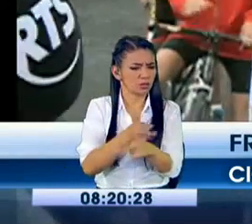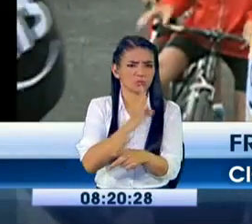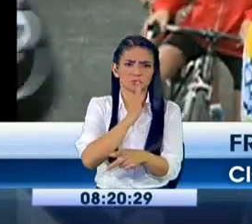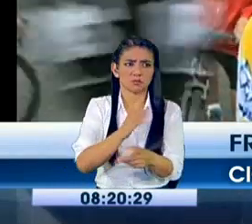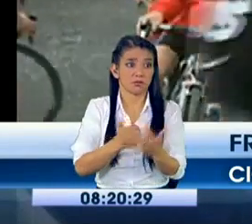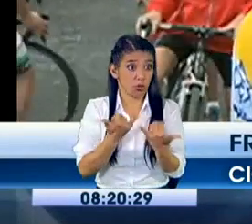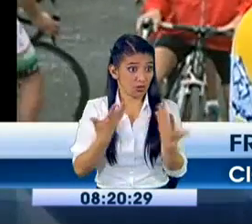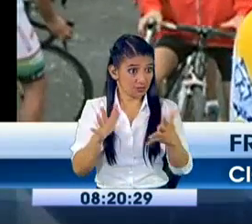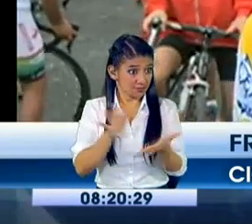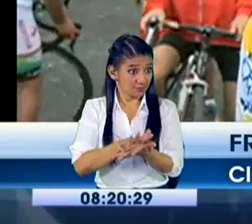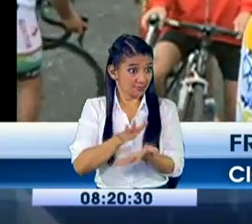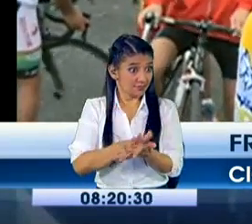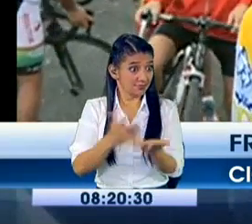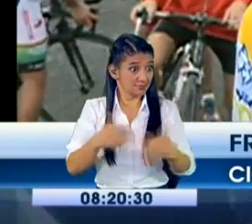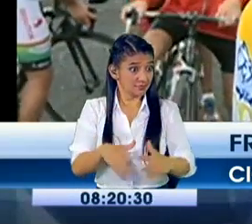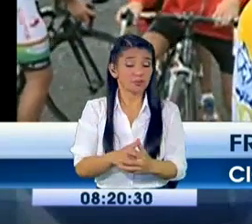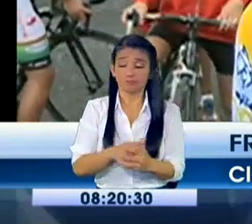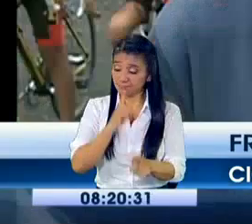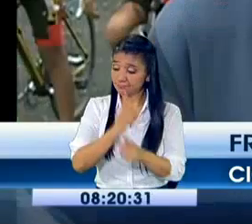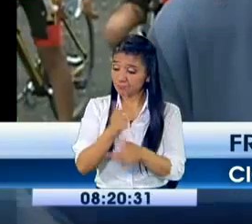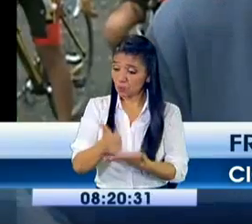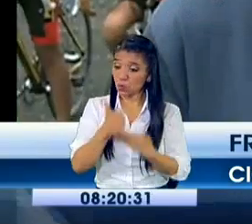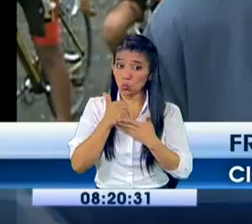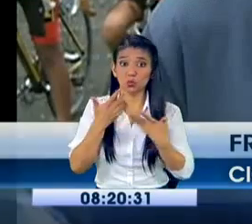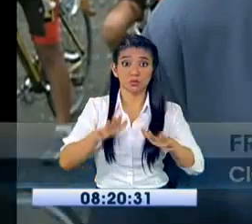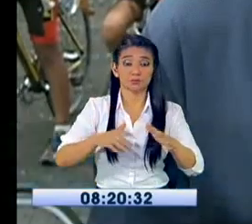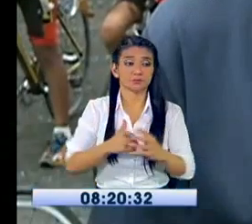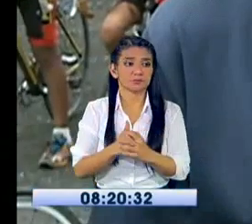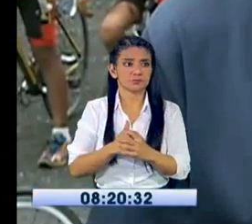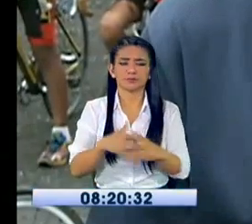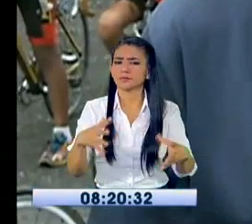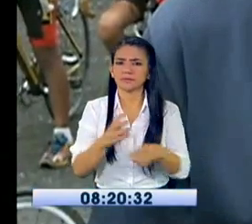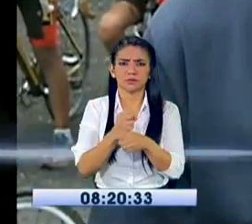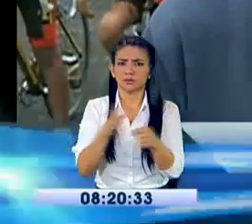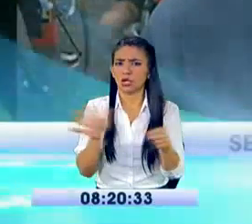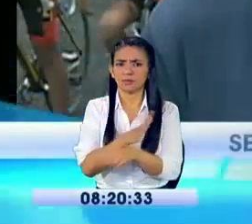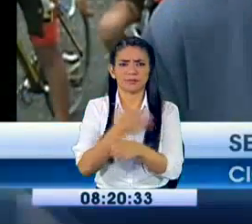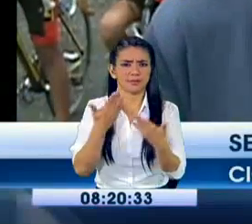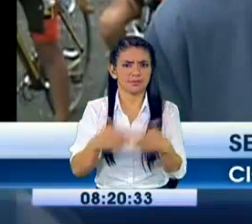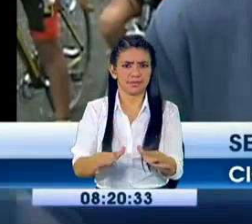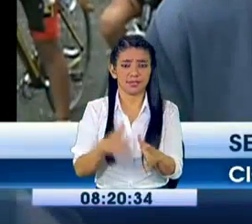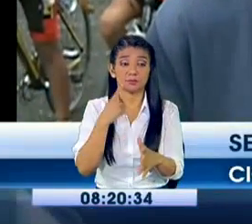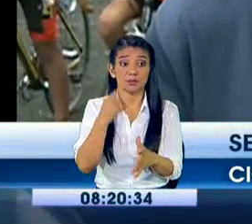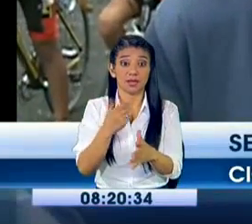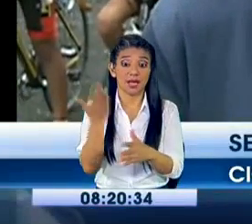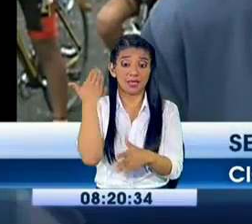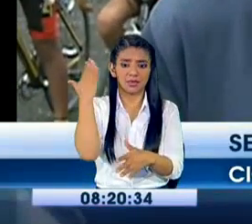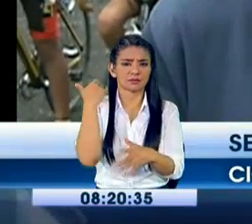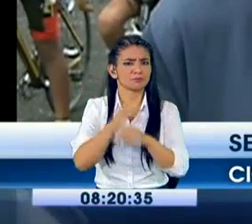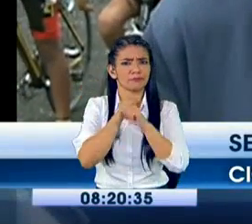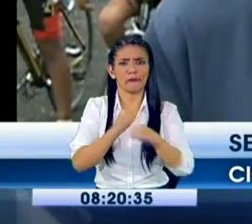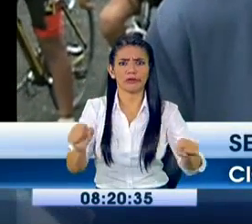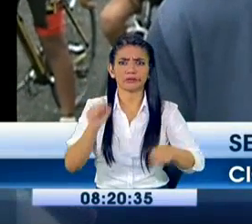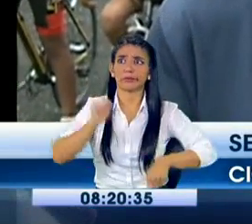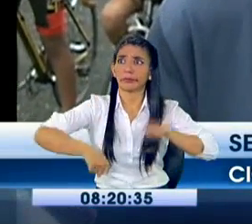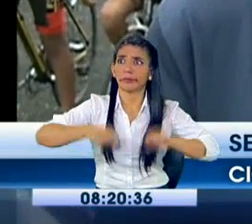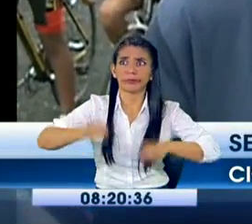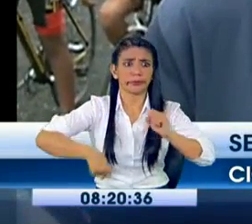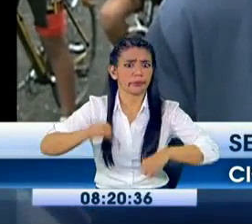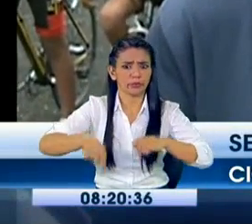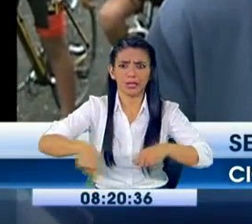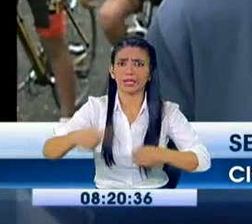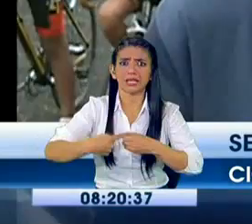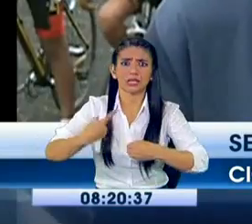evidentemente, su espacio. Es una buena propuesta, es interesante para que la ciudadanía se dé cuenta de que los espacios no solamente son de los